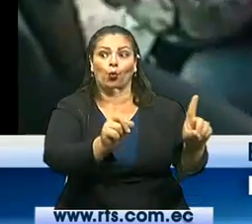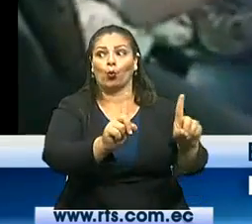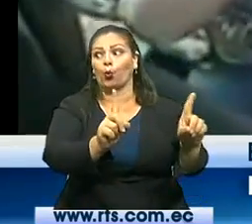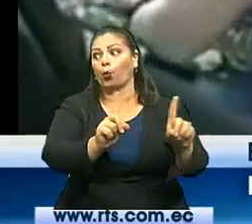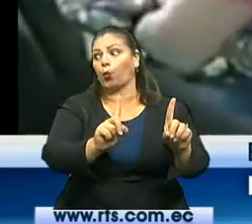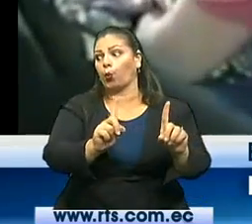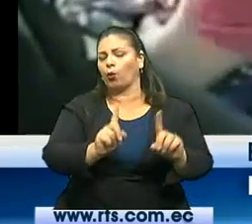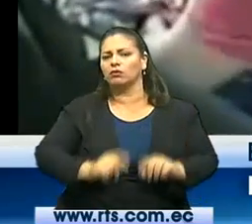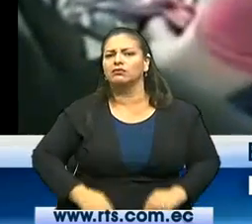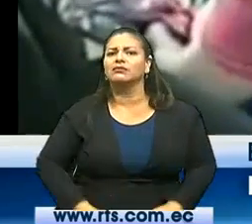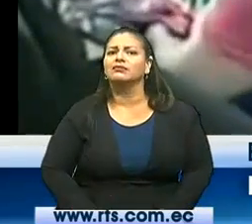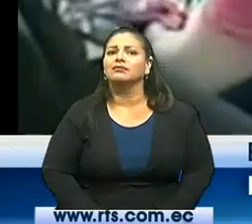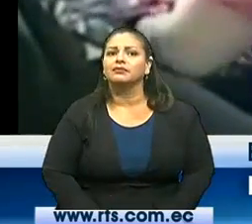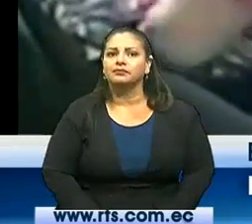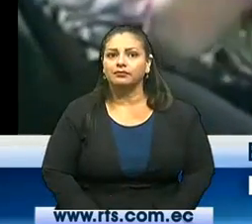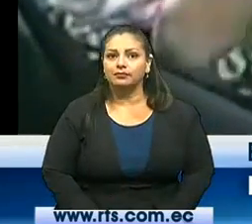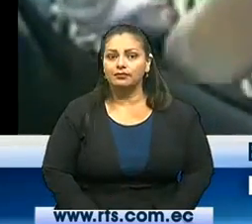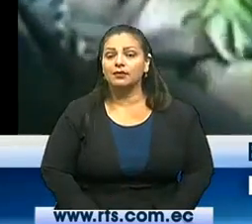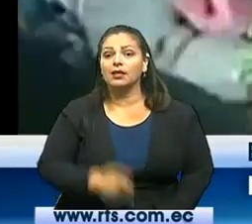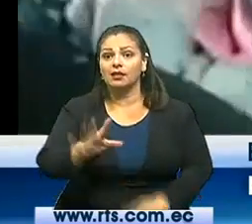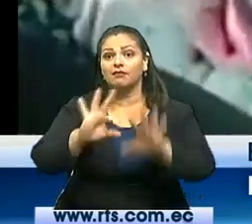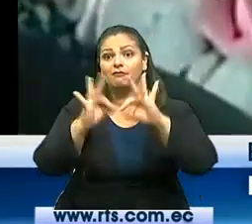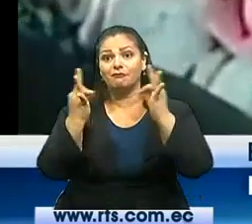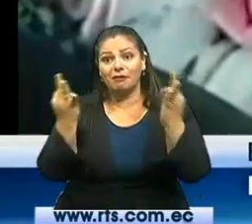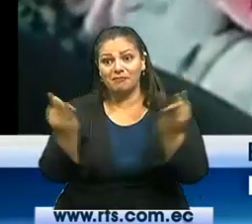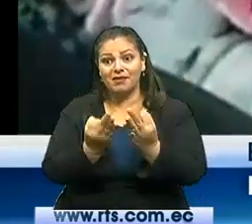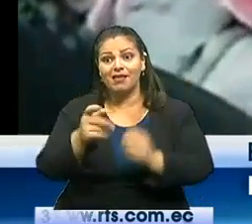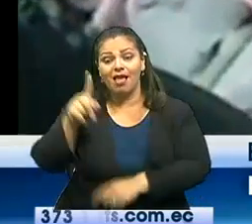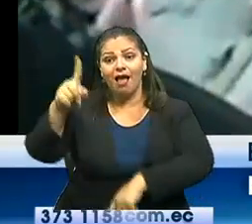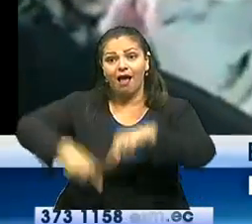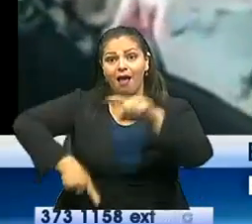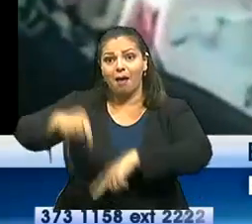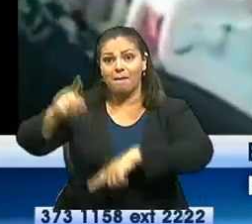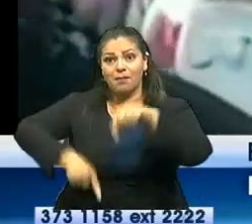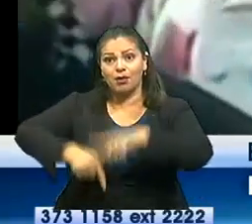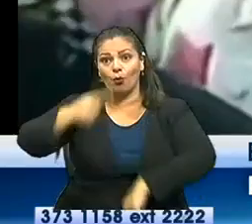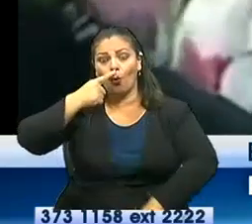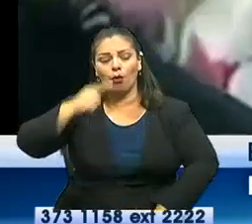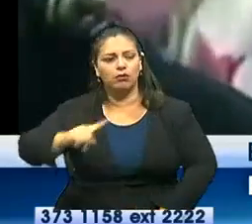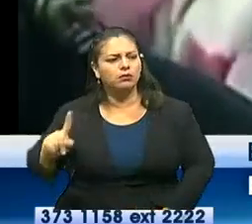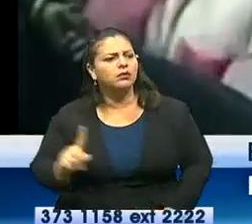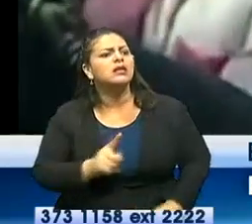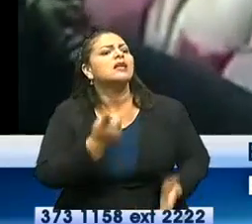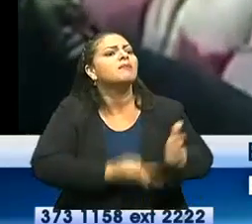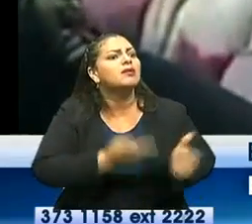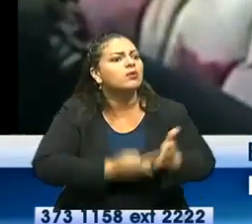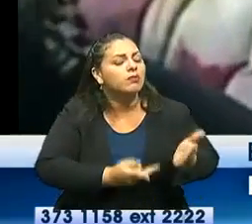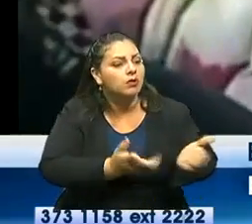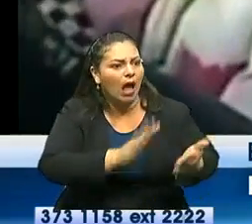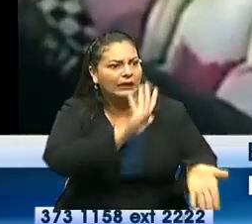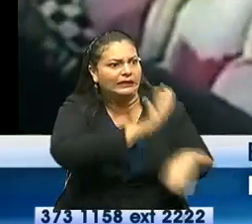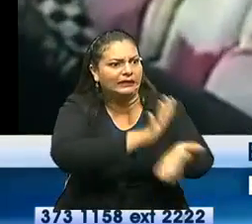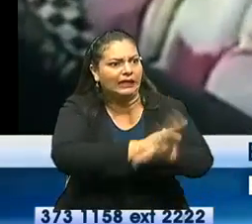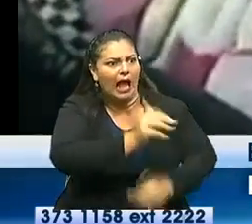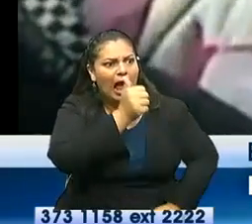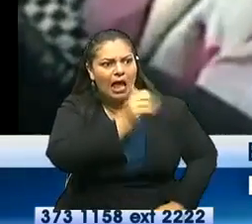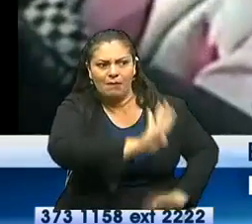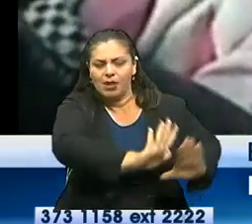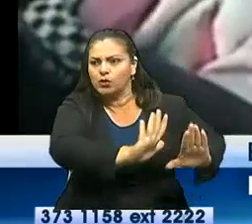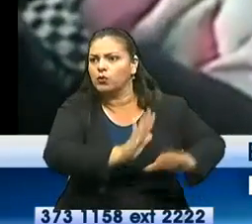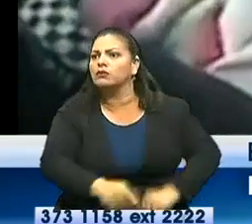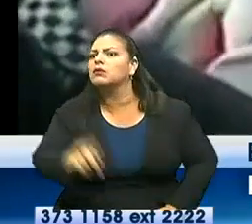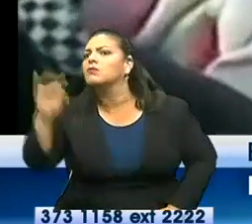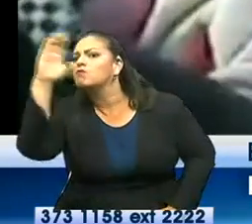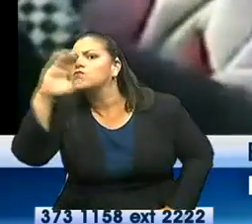Afortunadamente, un amigo de la familia pasó por el lugar y se contactó con un taxista. La adolescente fue ingresada de inmediato al carro junto al